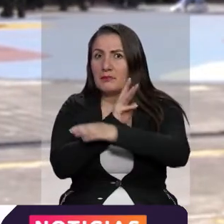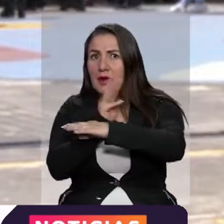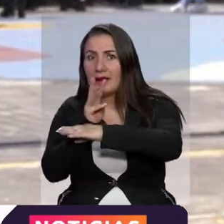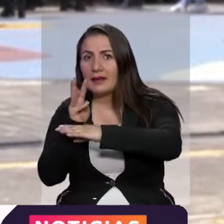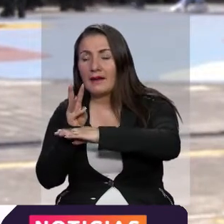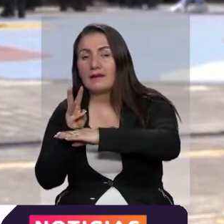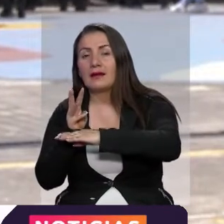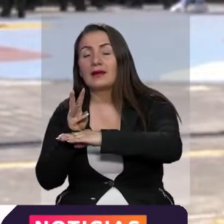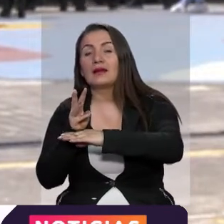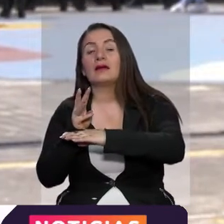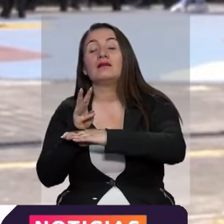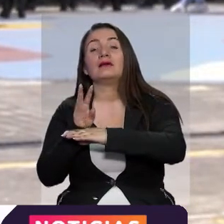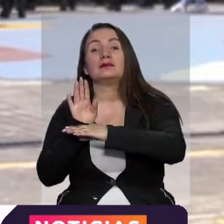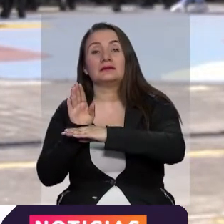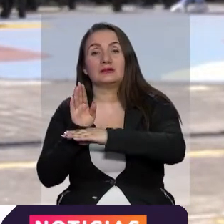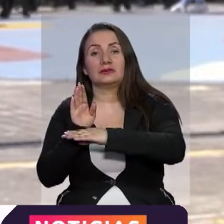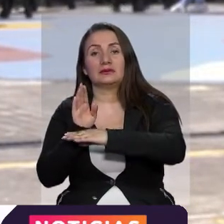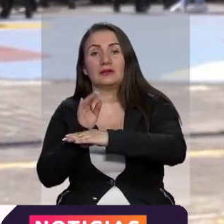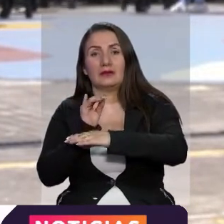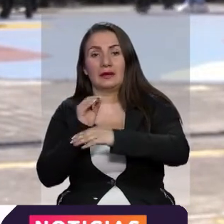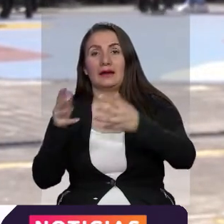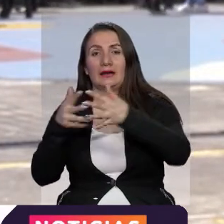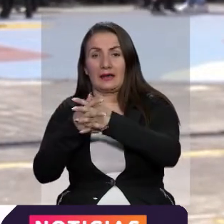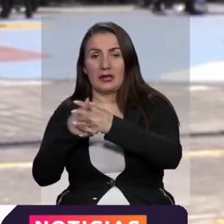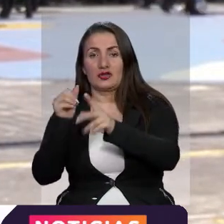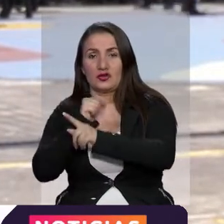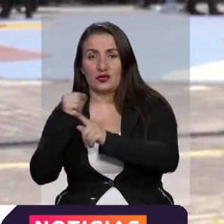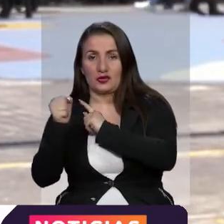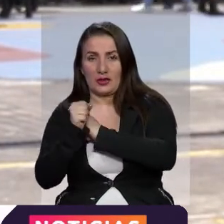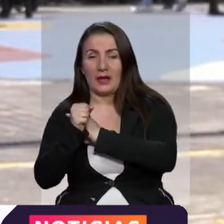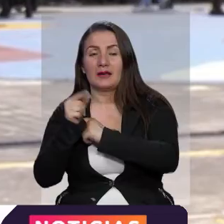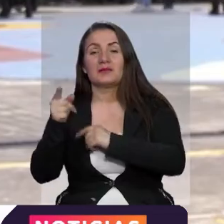página del Instituto de Integración